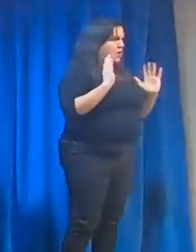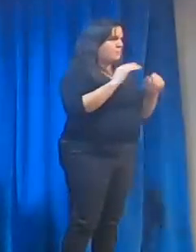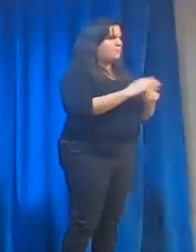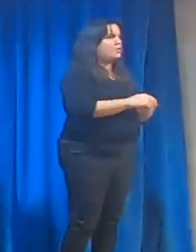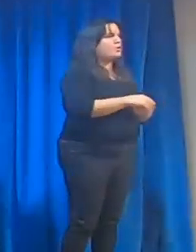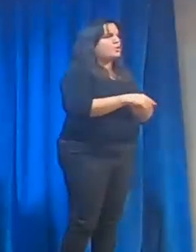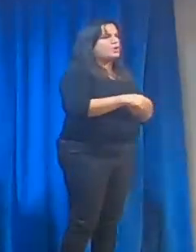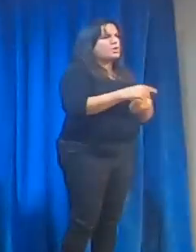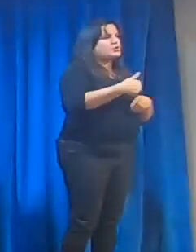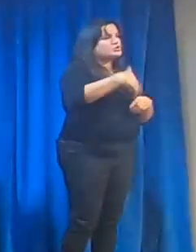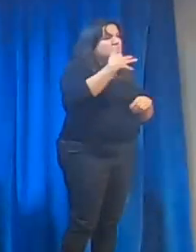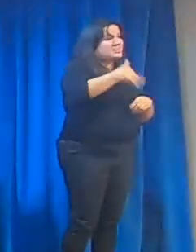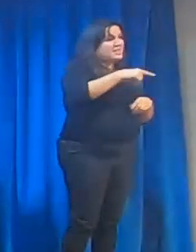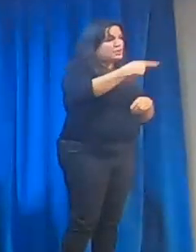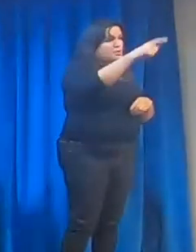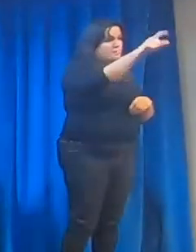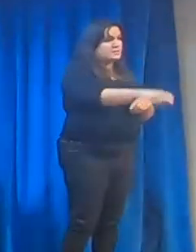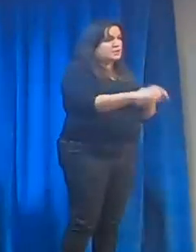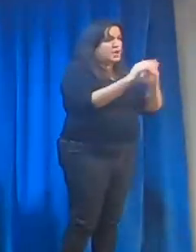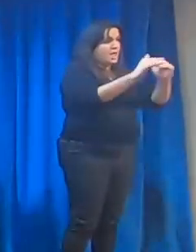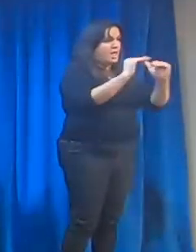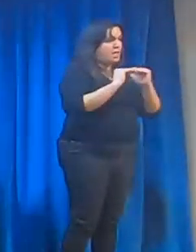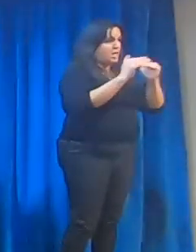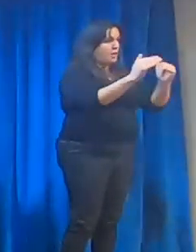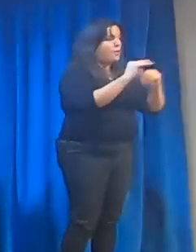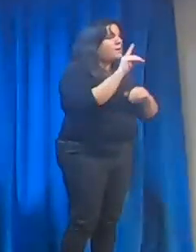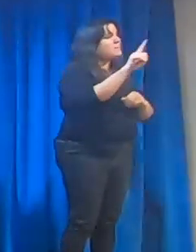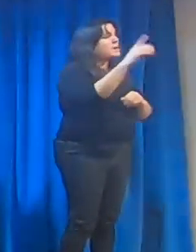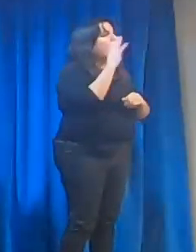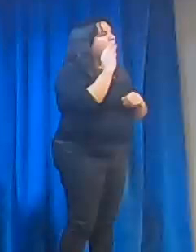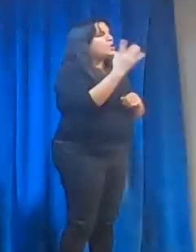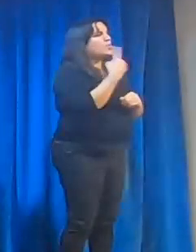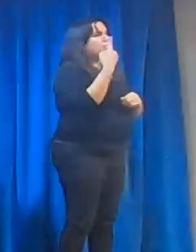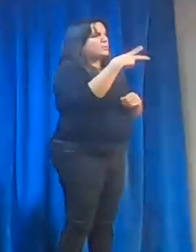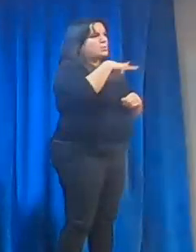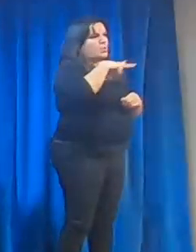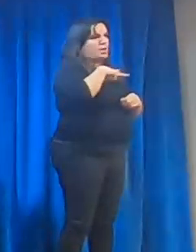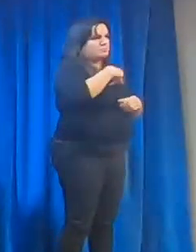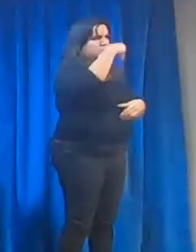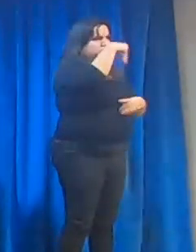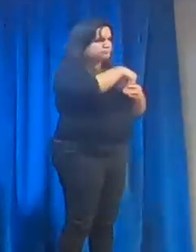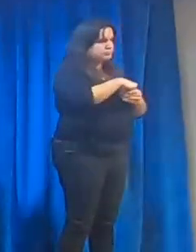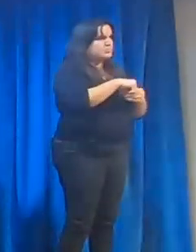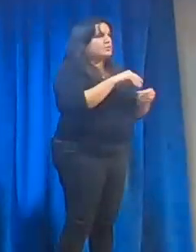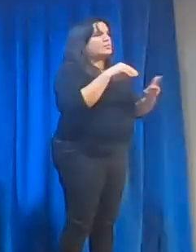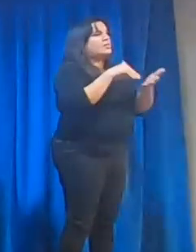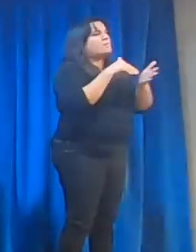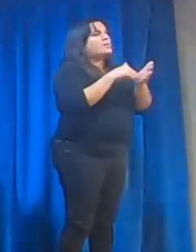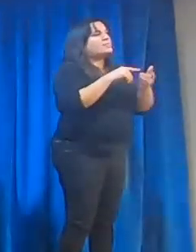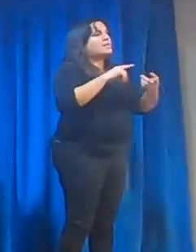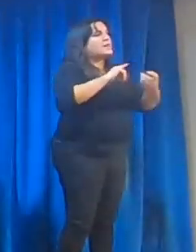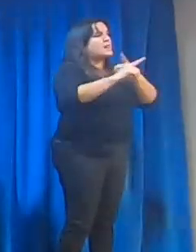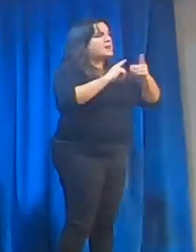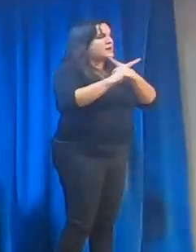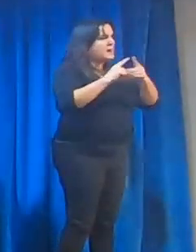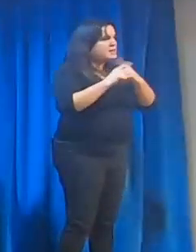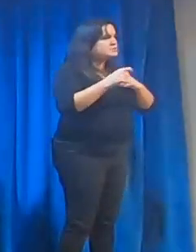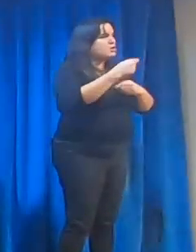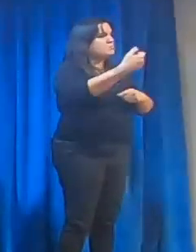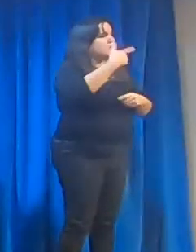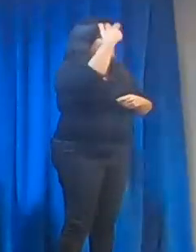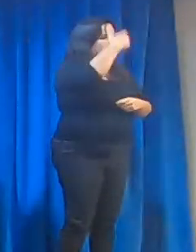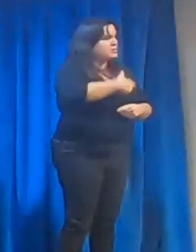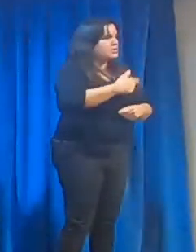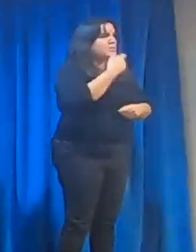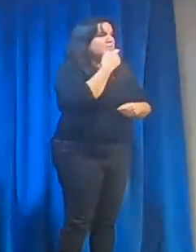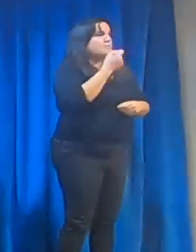lo que pasa al otro. Pero hay algo que es individual, que está más dado con las relaciones entre las personas. Eso tiene que ver